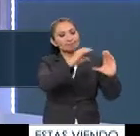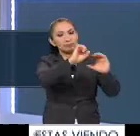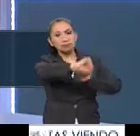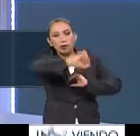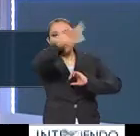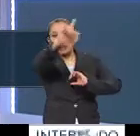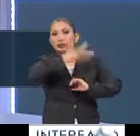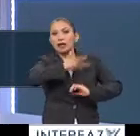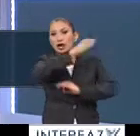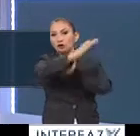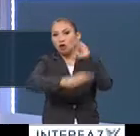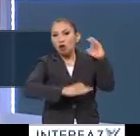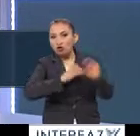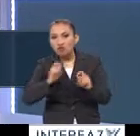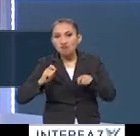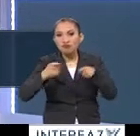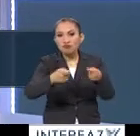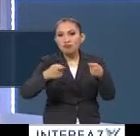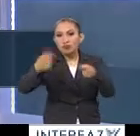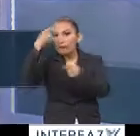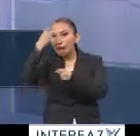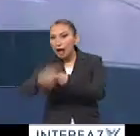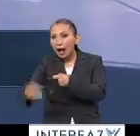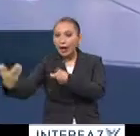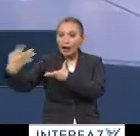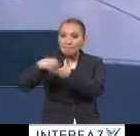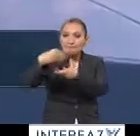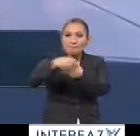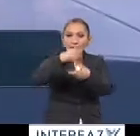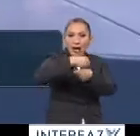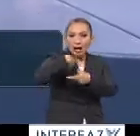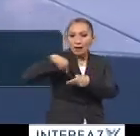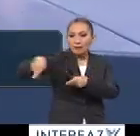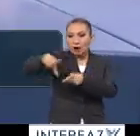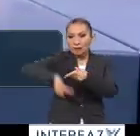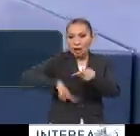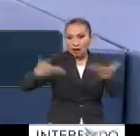justamente tengan todas estas herramientas para poderlas incorporar en la política pública.